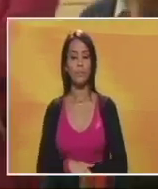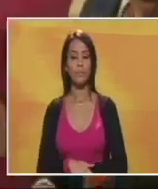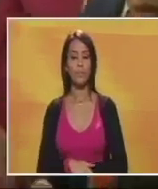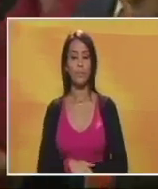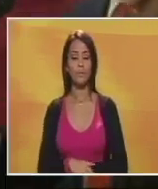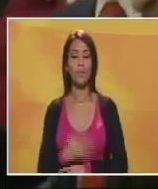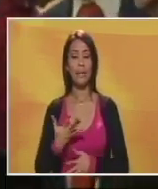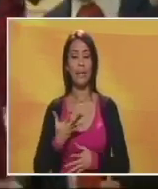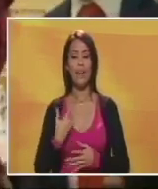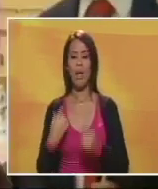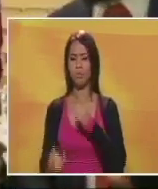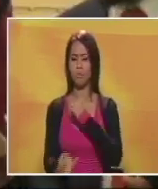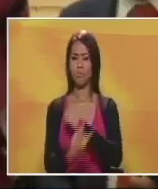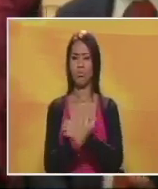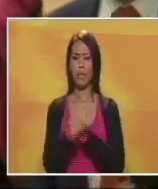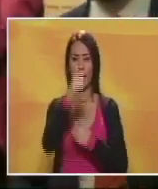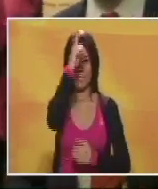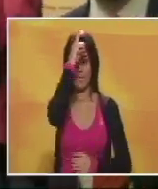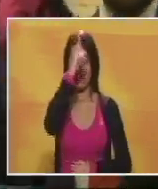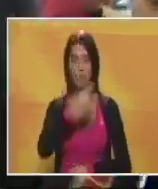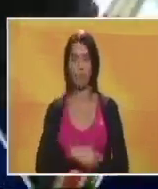de alta traición en la Alemania.